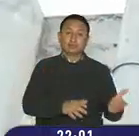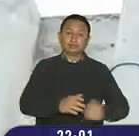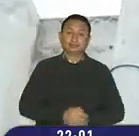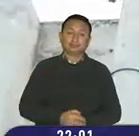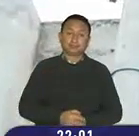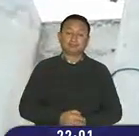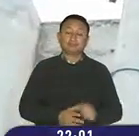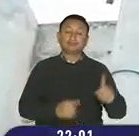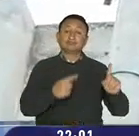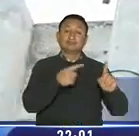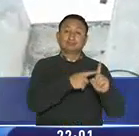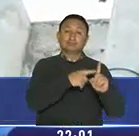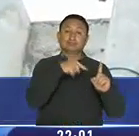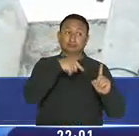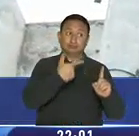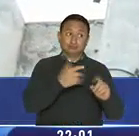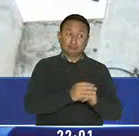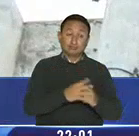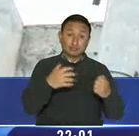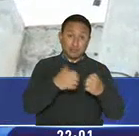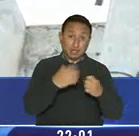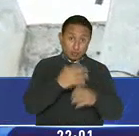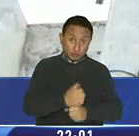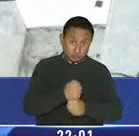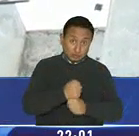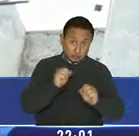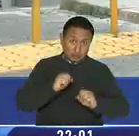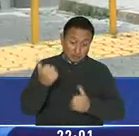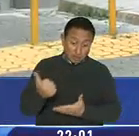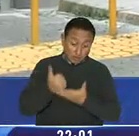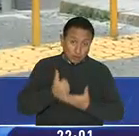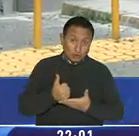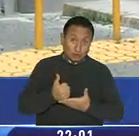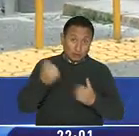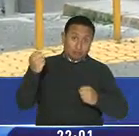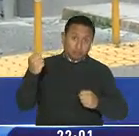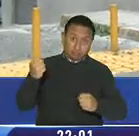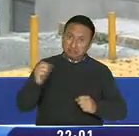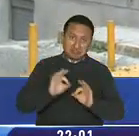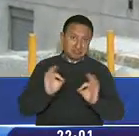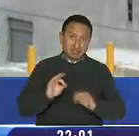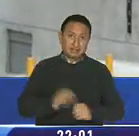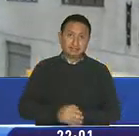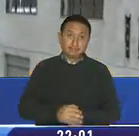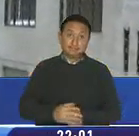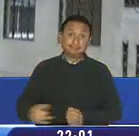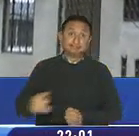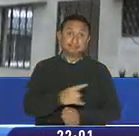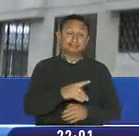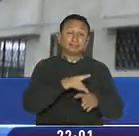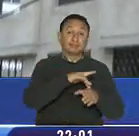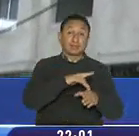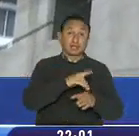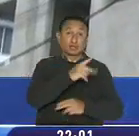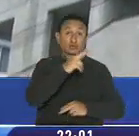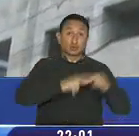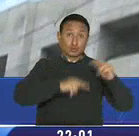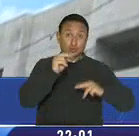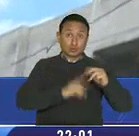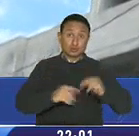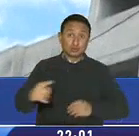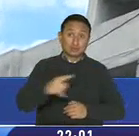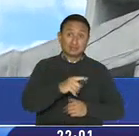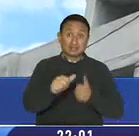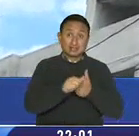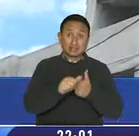La víctima supuestamente no llevaba equipo de protección que ayude a mitigar la descarga. El riesgo que significan las construcciones de